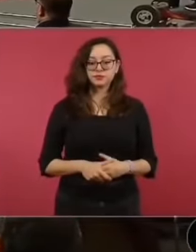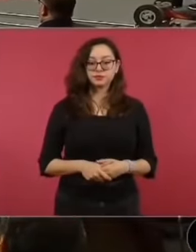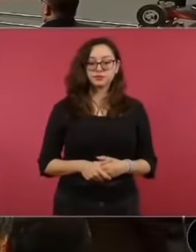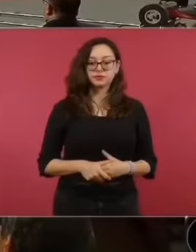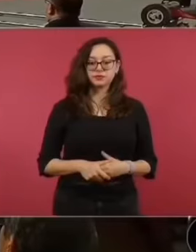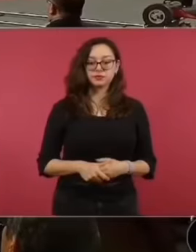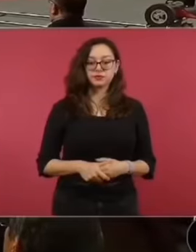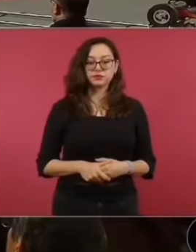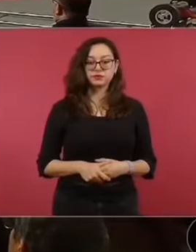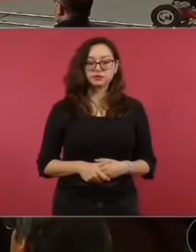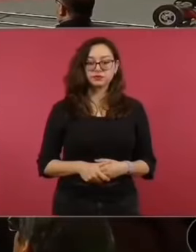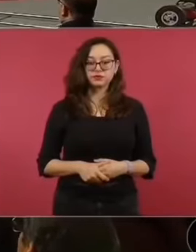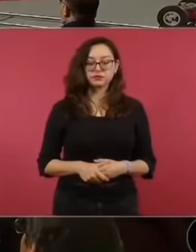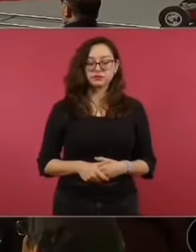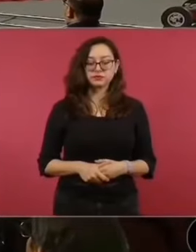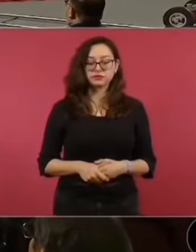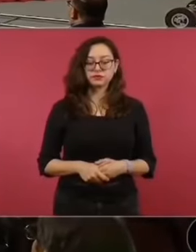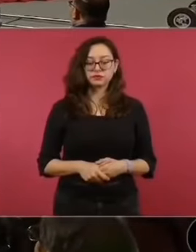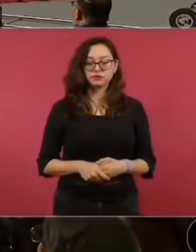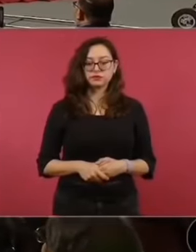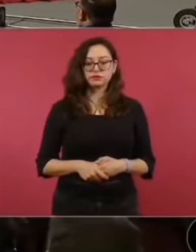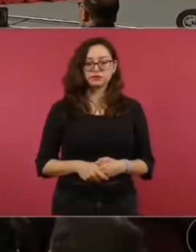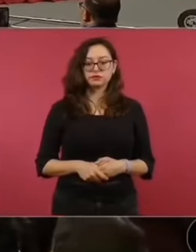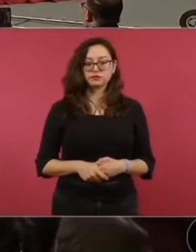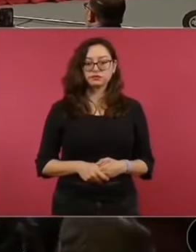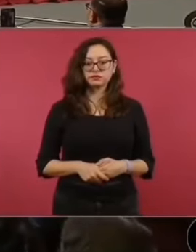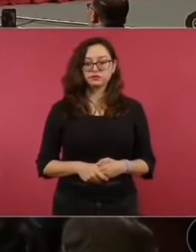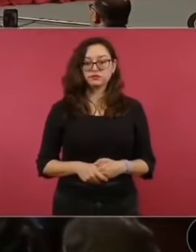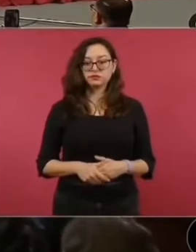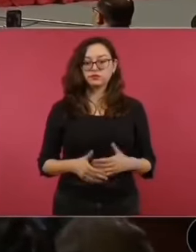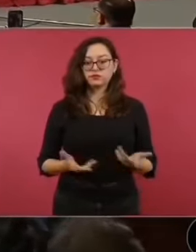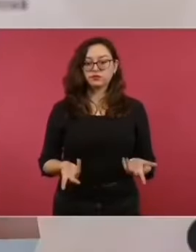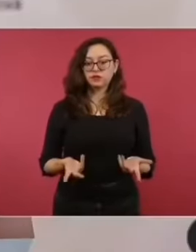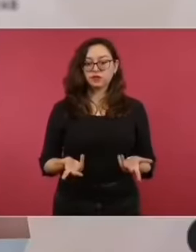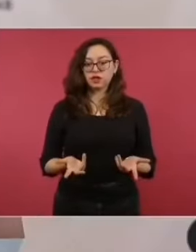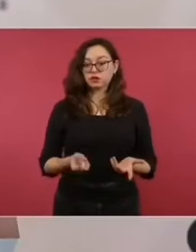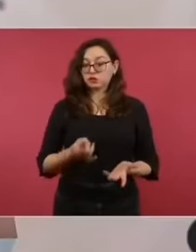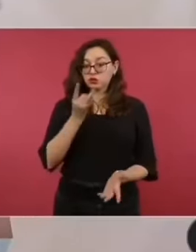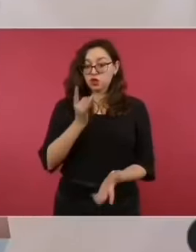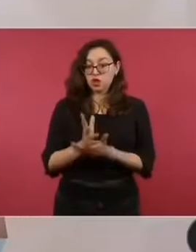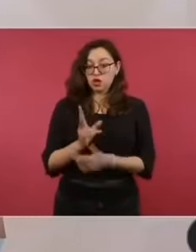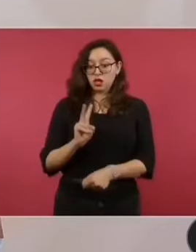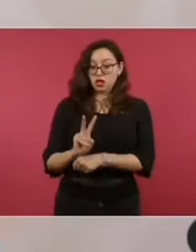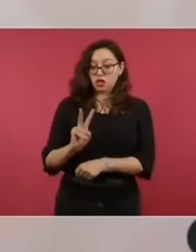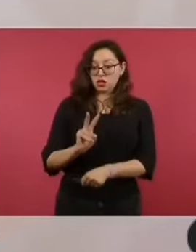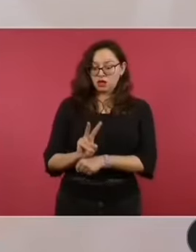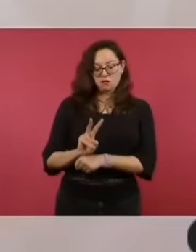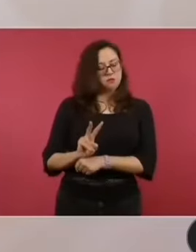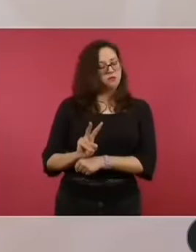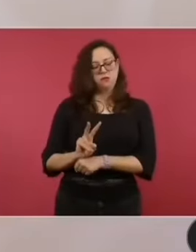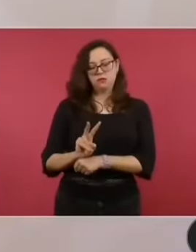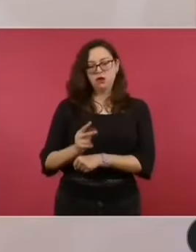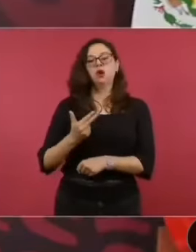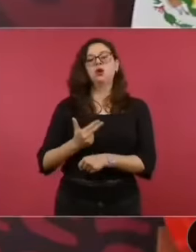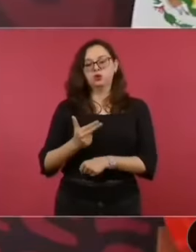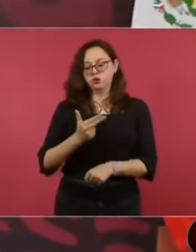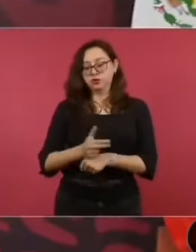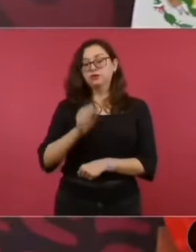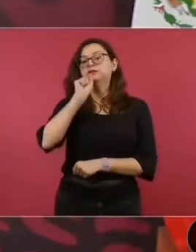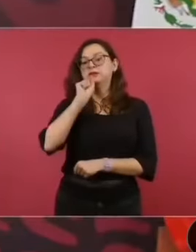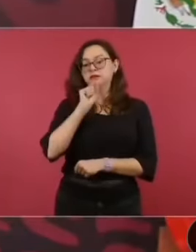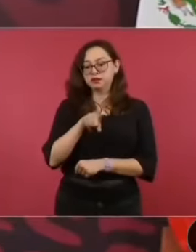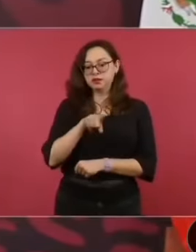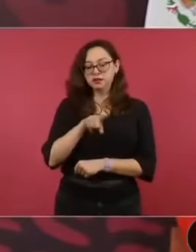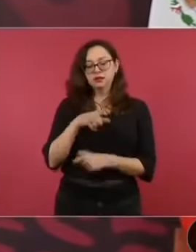Del gobierno de Honduras. Ah, sí, de Honduras. Sí. O sea, no es nada más el caso de Venezuela, también Honduras.